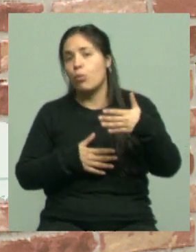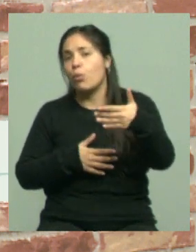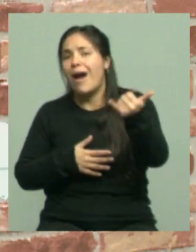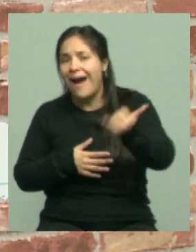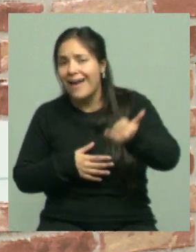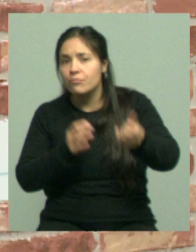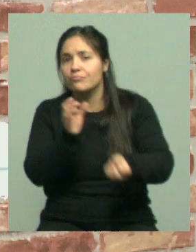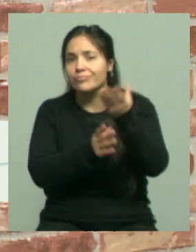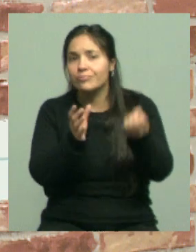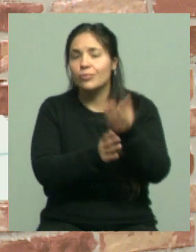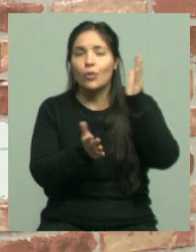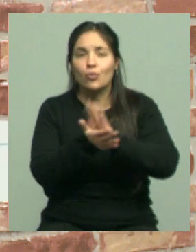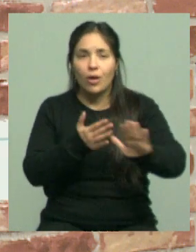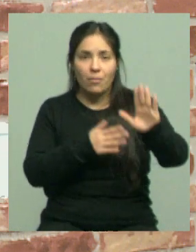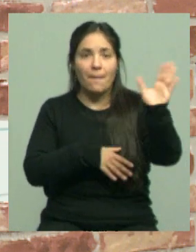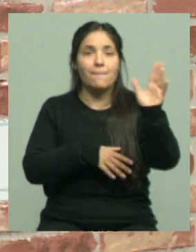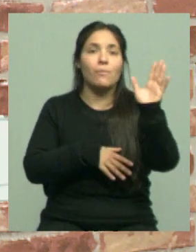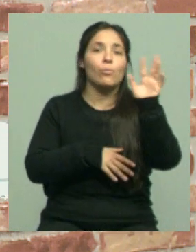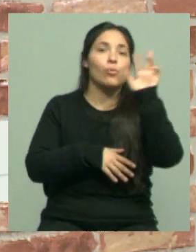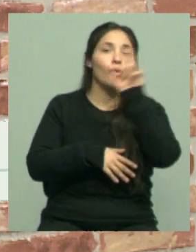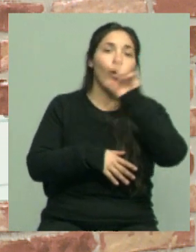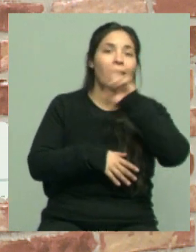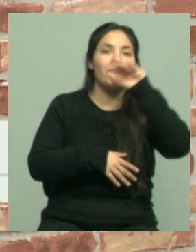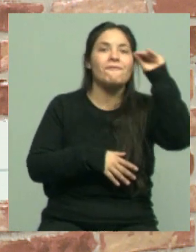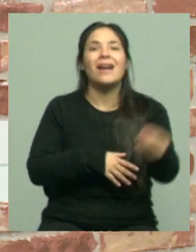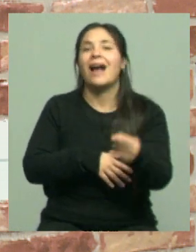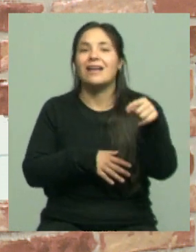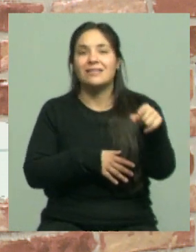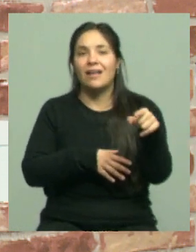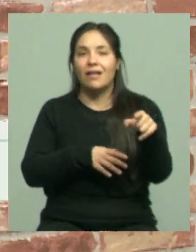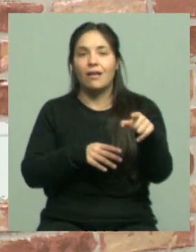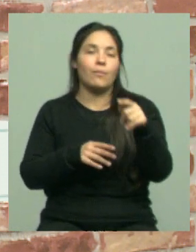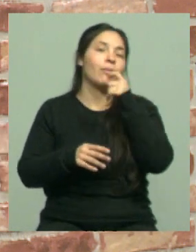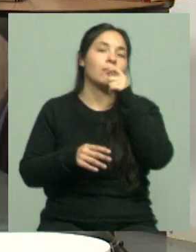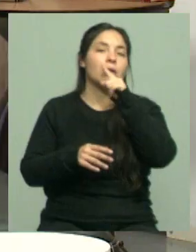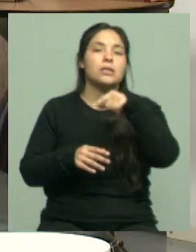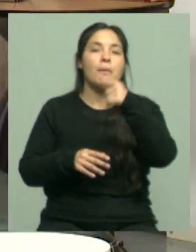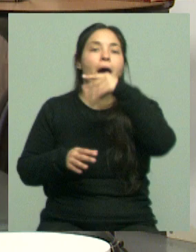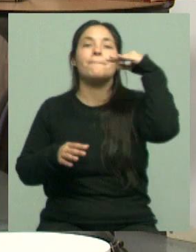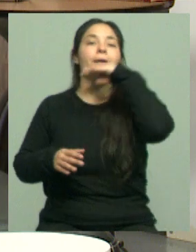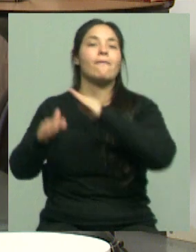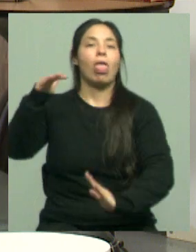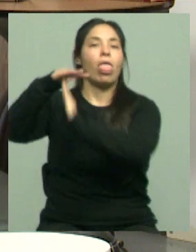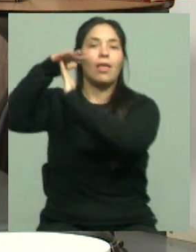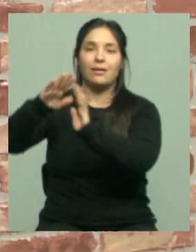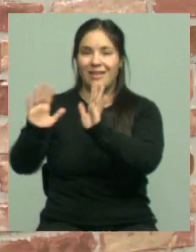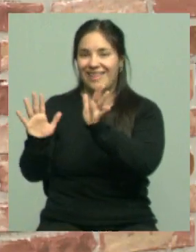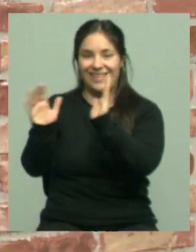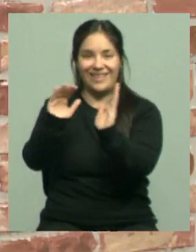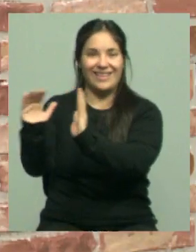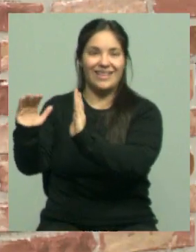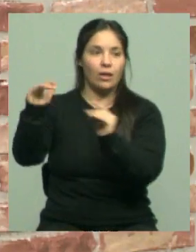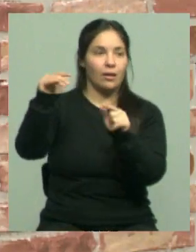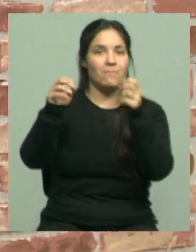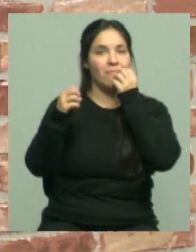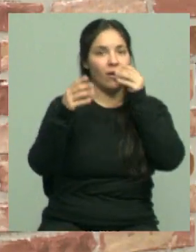más maquillado, por decirlo de alguna manera, ¿no? Un poco de más realidad en los contenidos. ¿Será posible en algún momento? ¿Cuál es